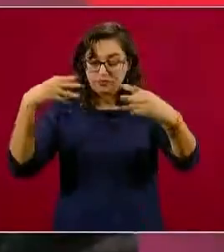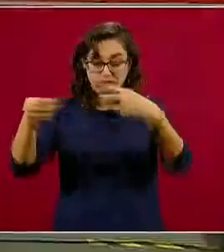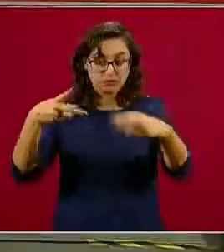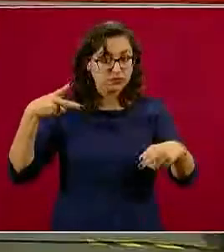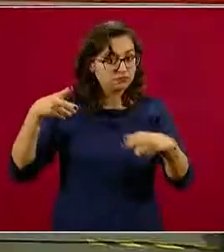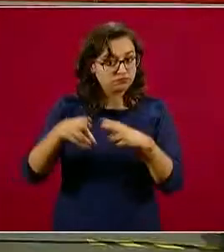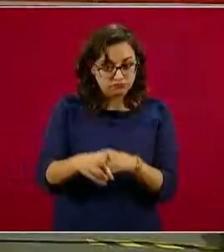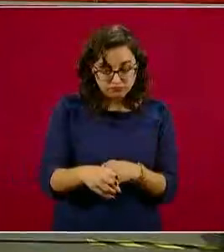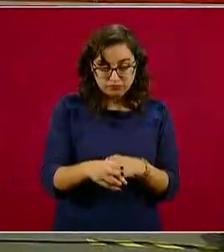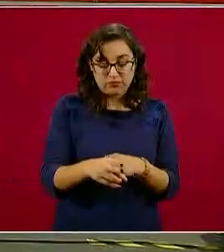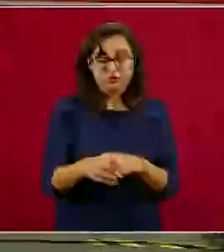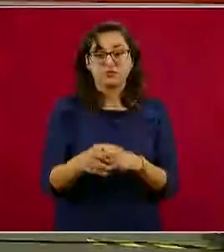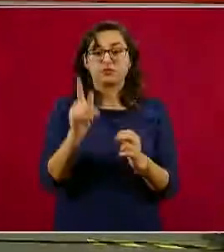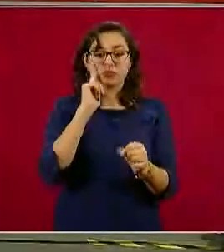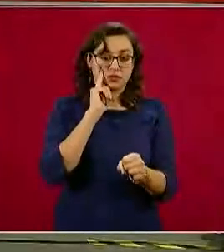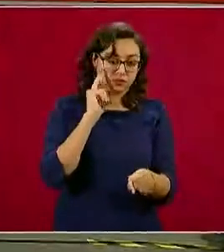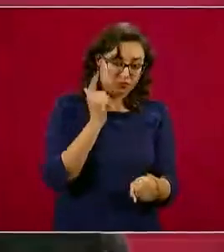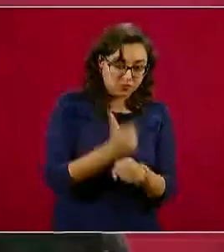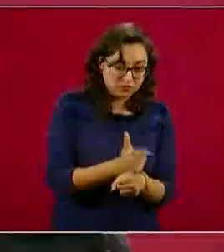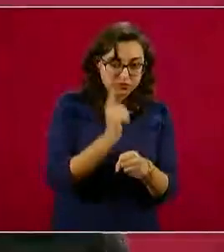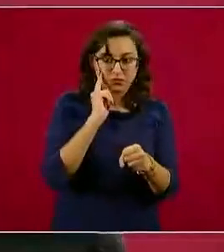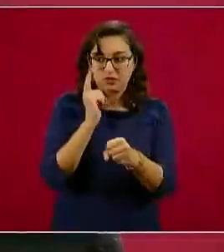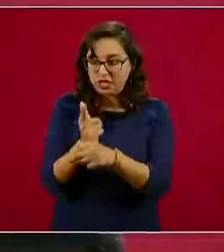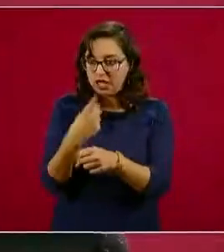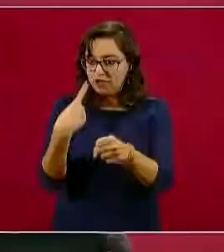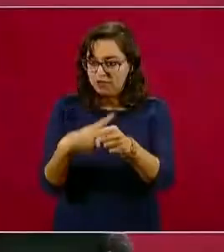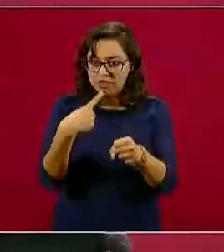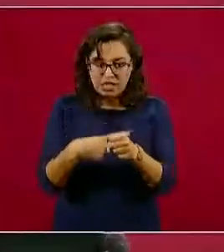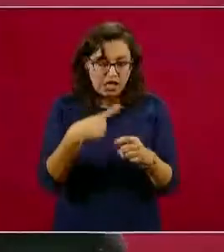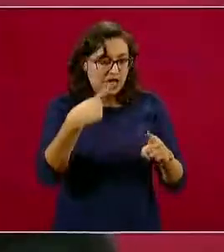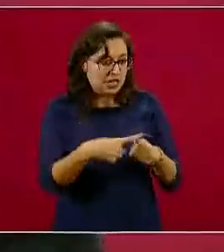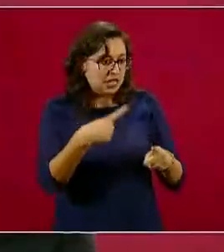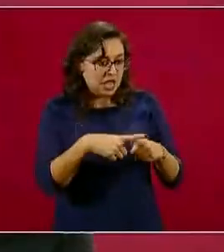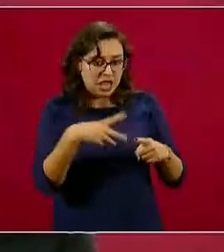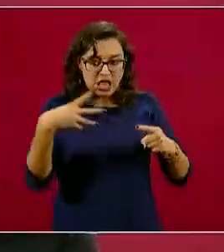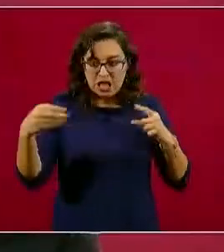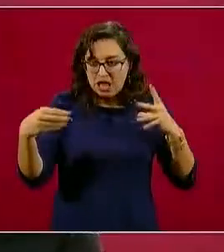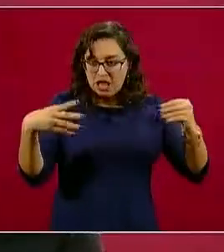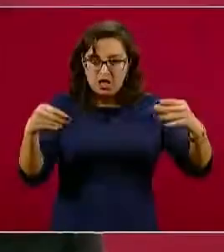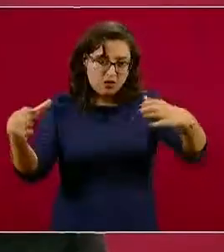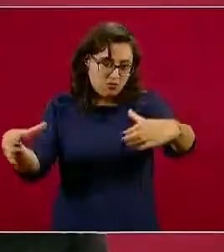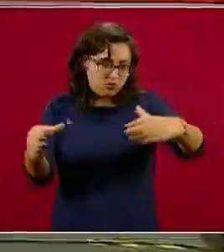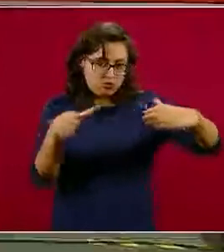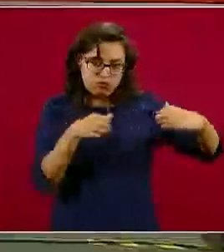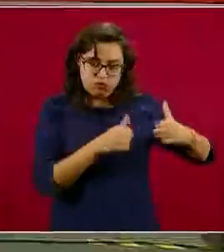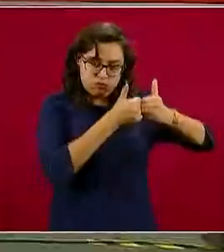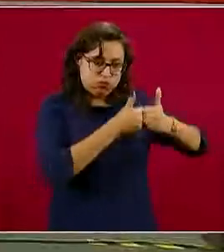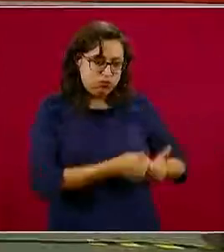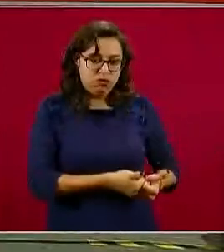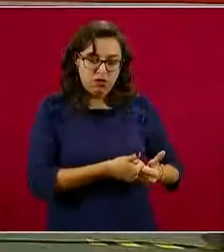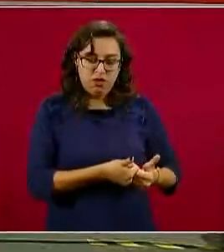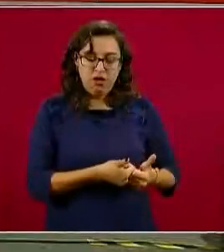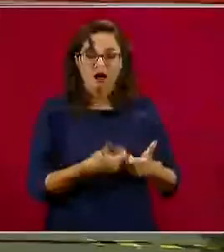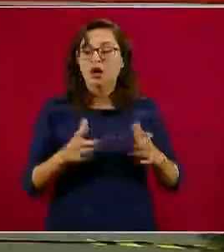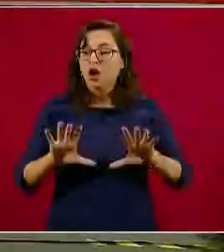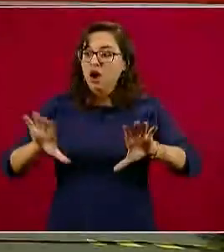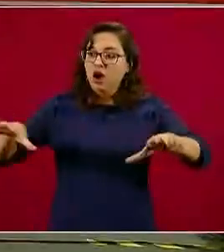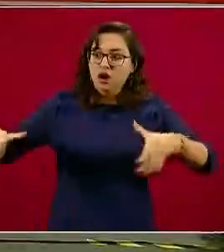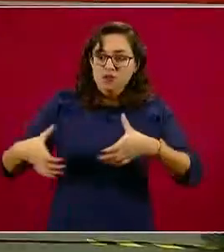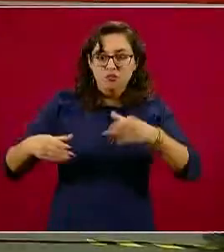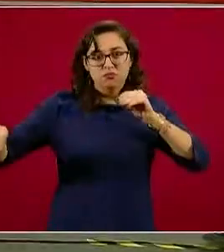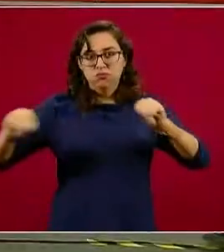transmisión a partir de la detección de casos, el estudio de sus contactos, el aislamiento de todos ellos, la mitigación comunitaria,